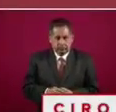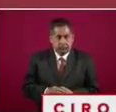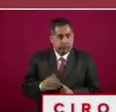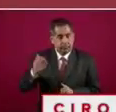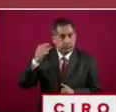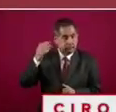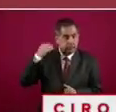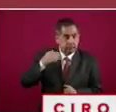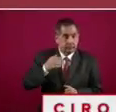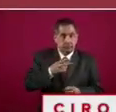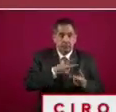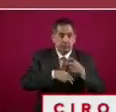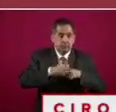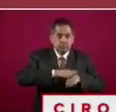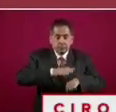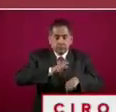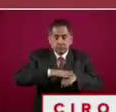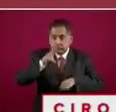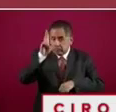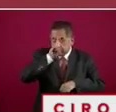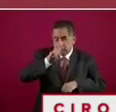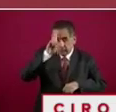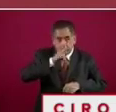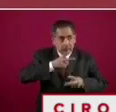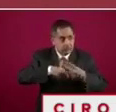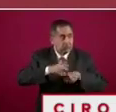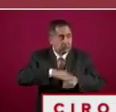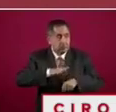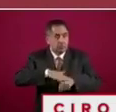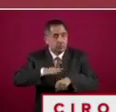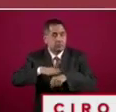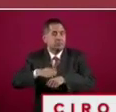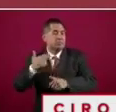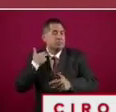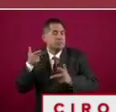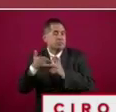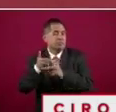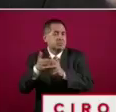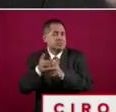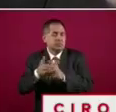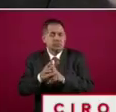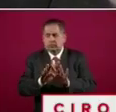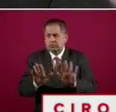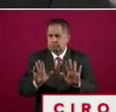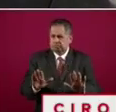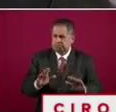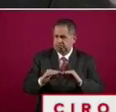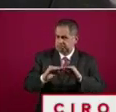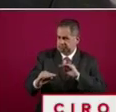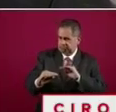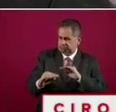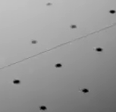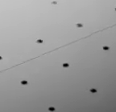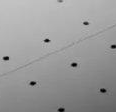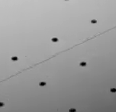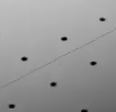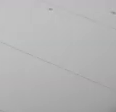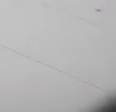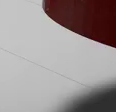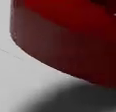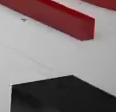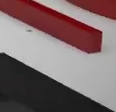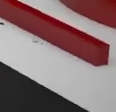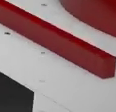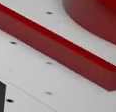iba creciendo cada vez más y logramos estabilizar.